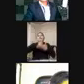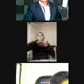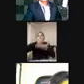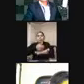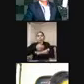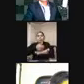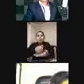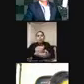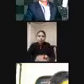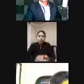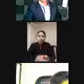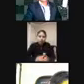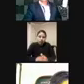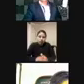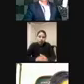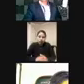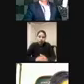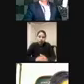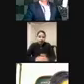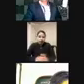los músculos de la espalda.